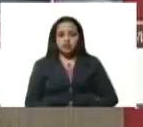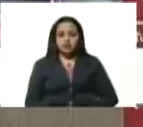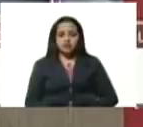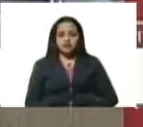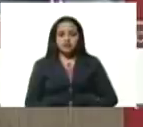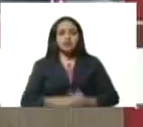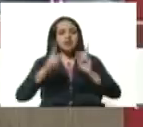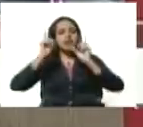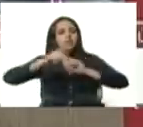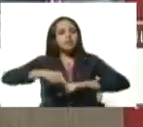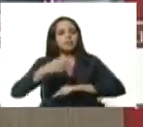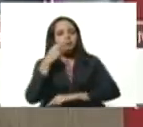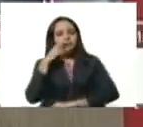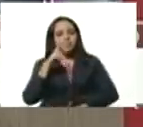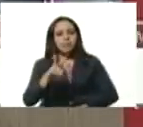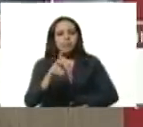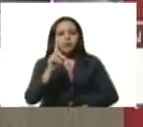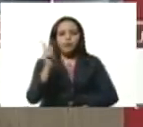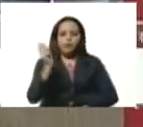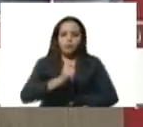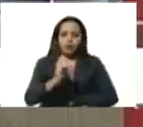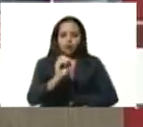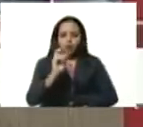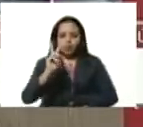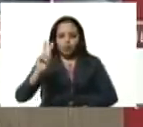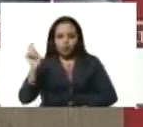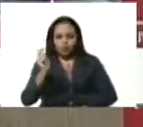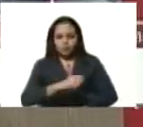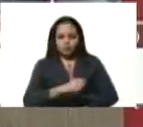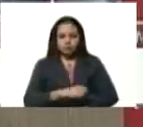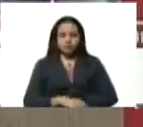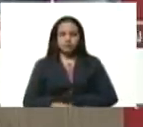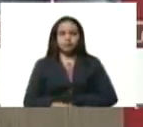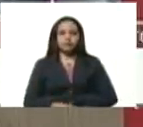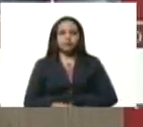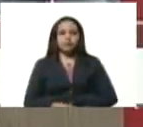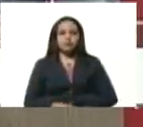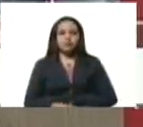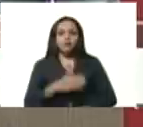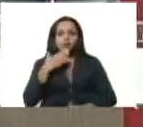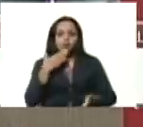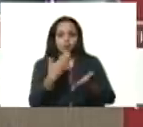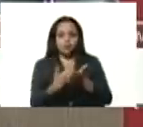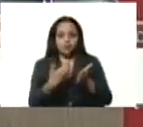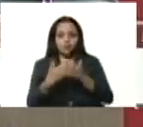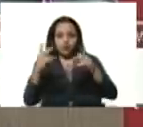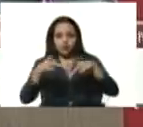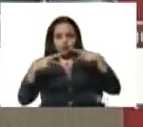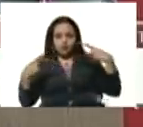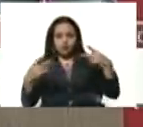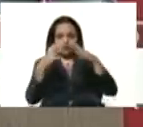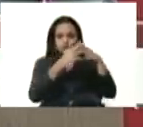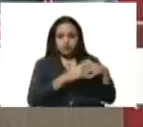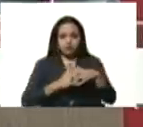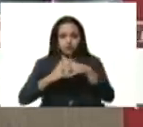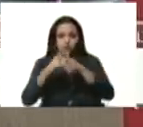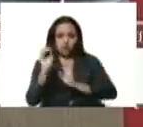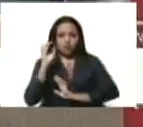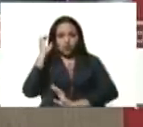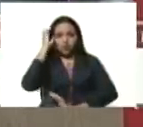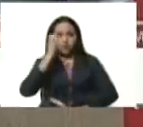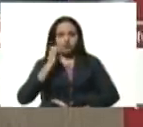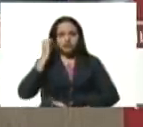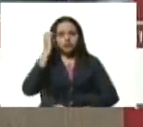También veremos en un mes o dos meses o tres meses una publicación en algún periódico norteamericano